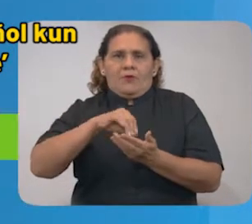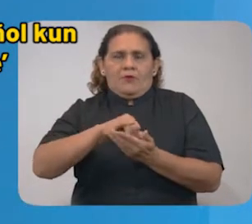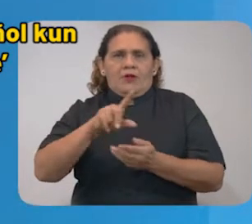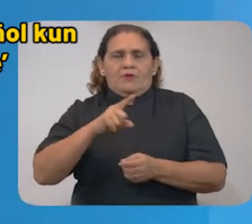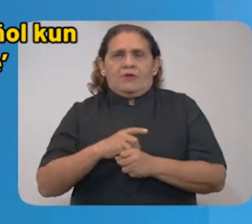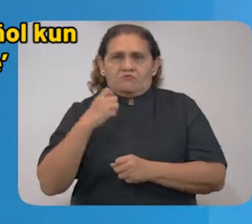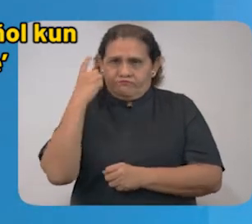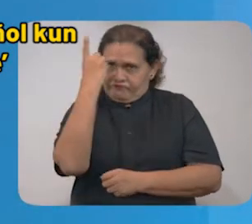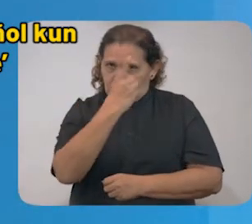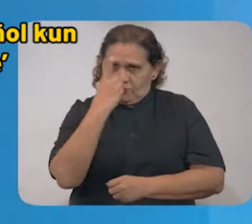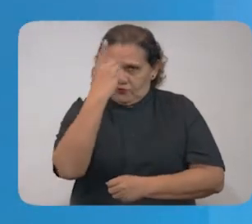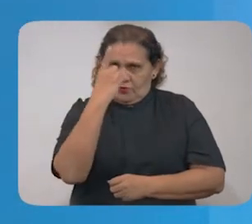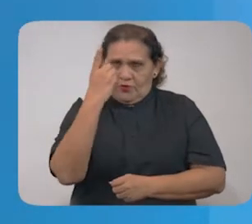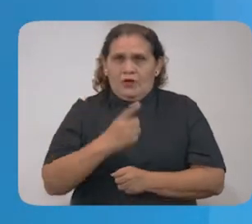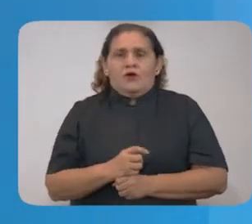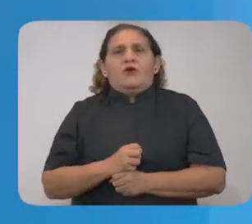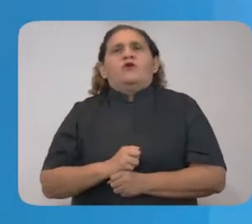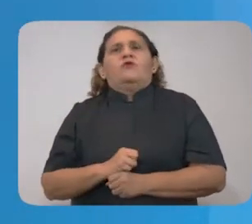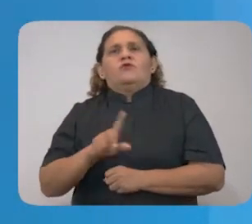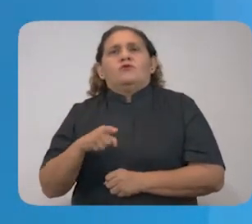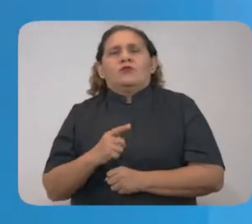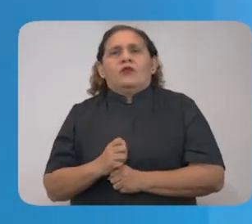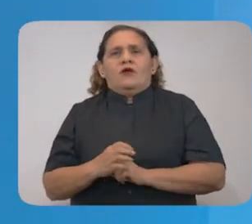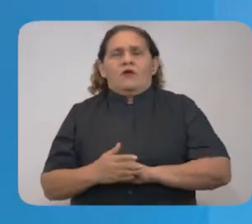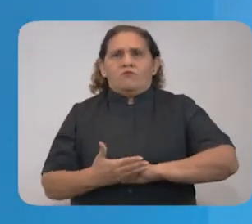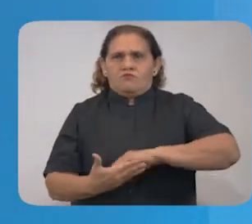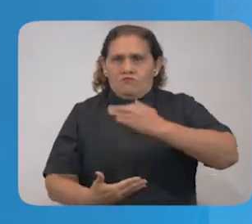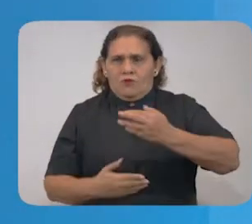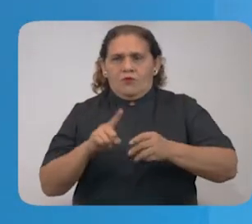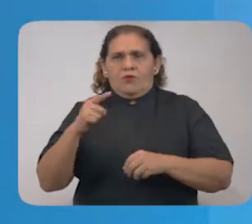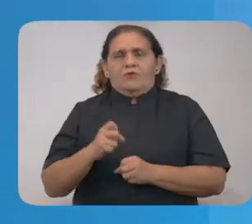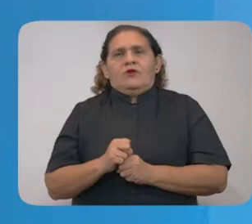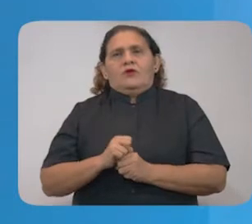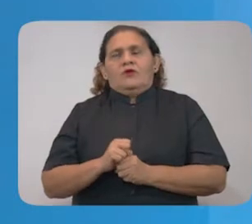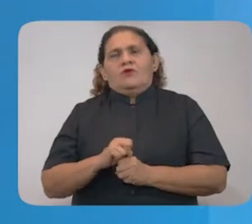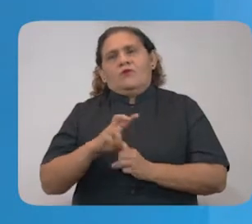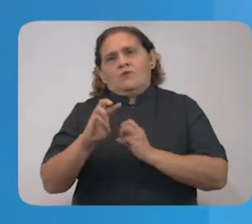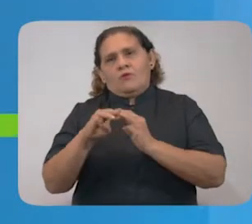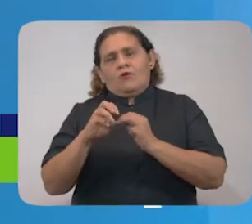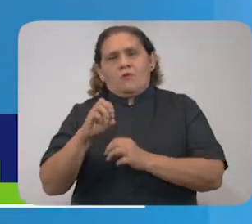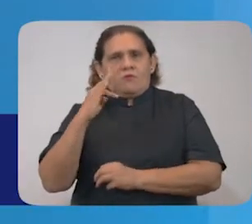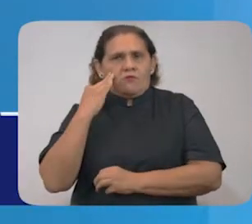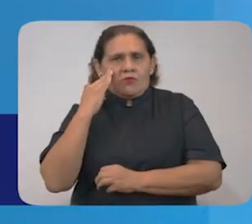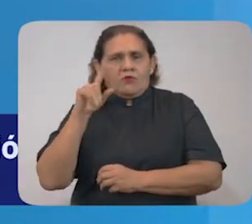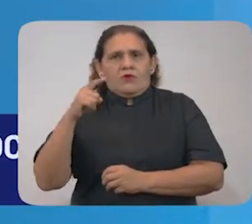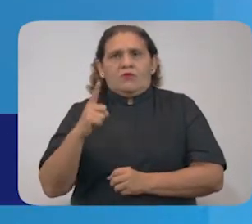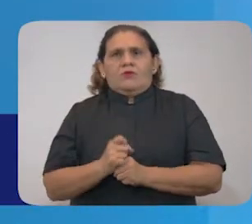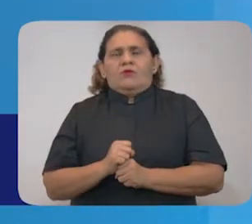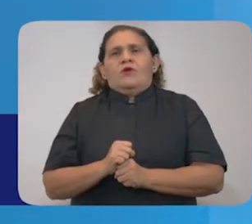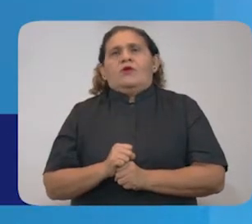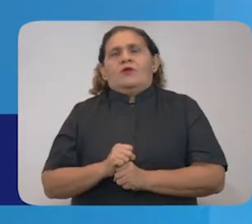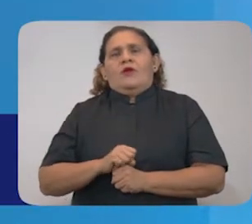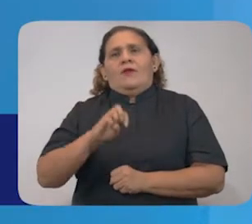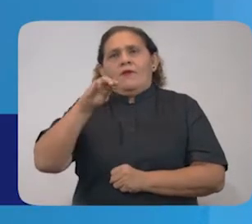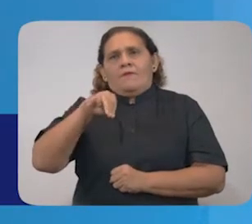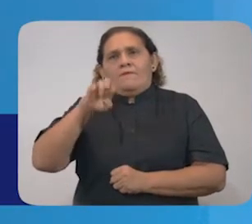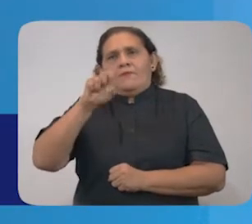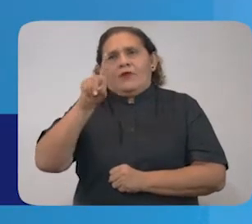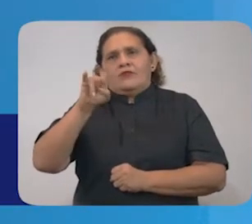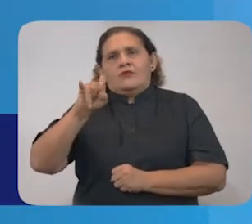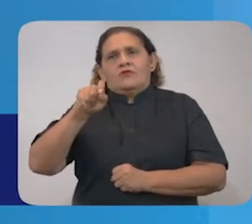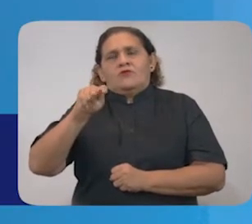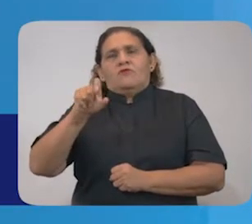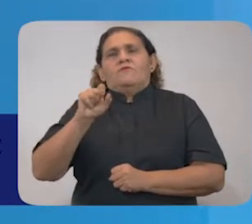un diagnóstico automatizado. El chat de la salud vía la red social de Facebook. La aplicación Meditoc para los sistemas